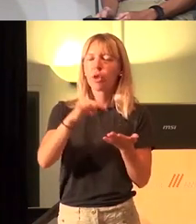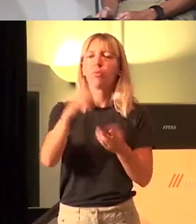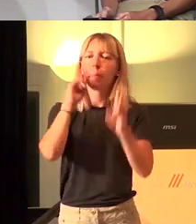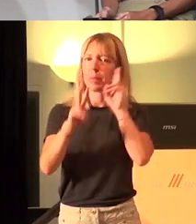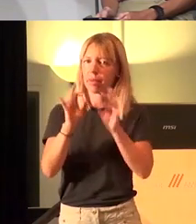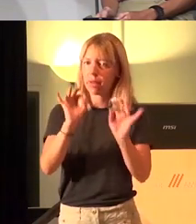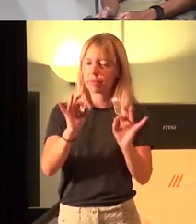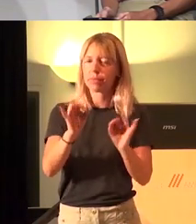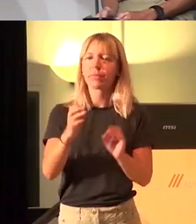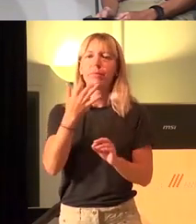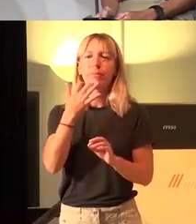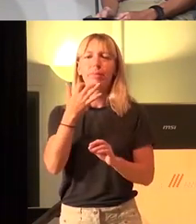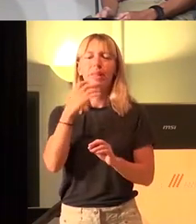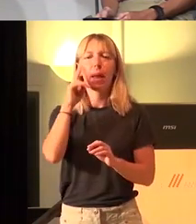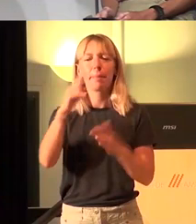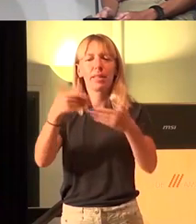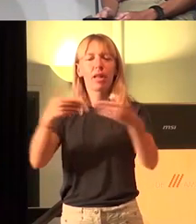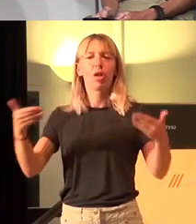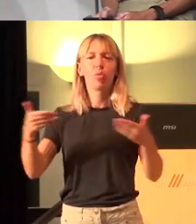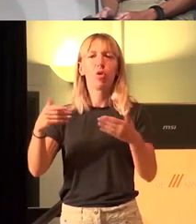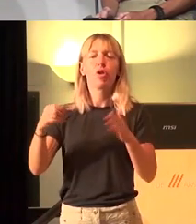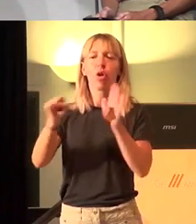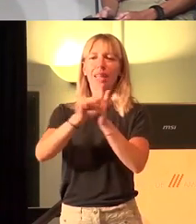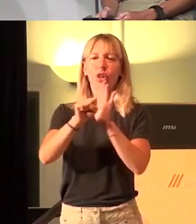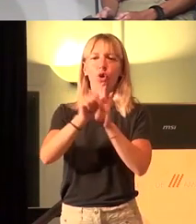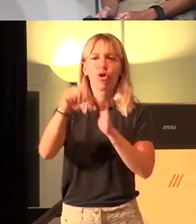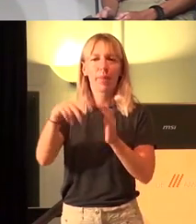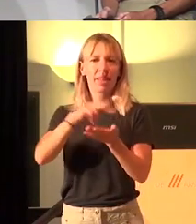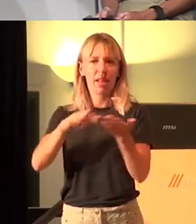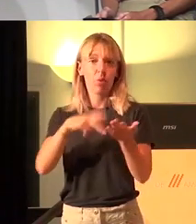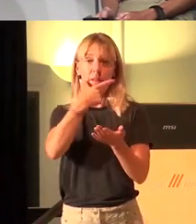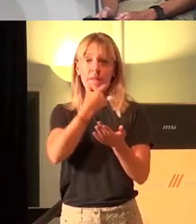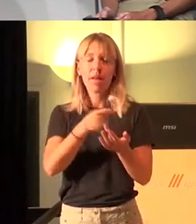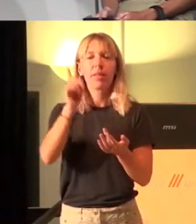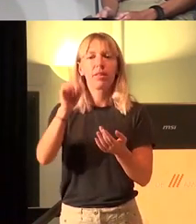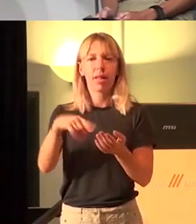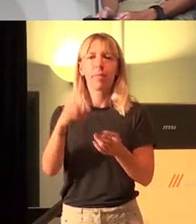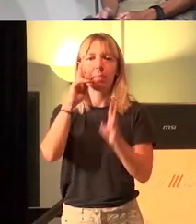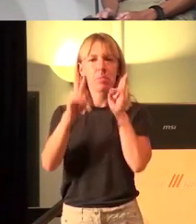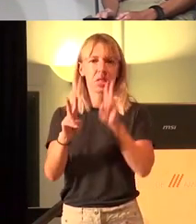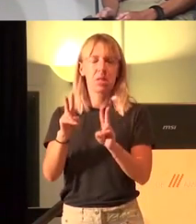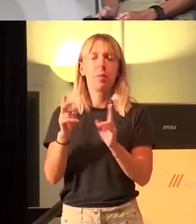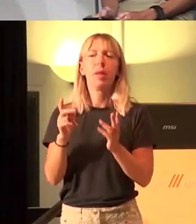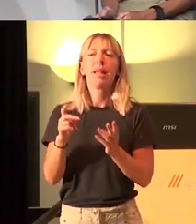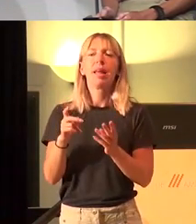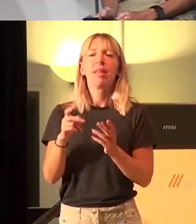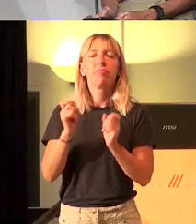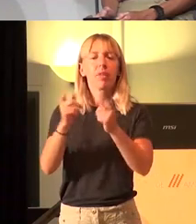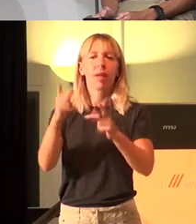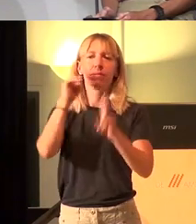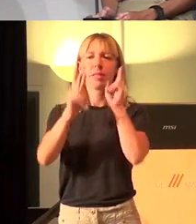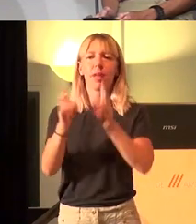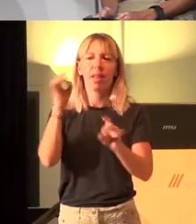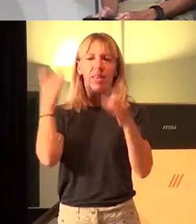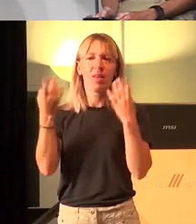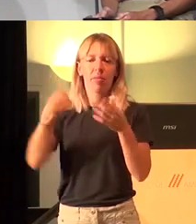visible, cuando visitas la exposición y ves estos iconos de lectura fácil, que también es visible y da una visibilidad a la